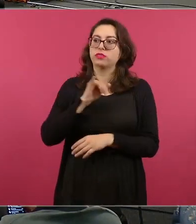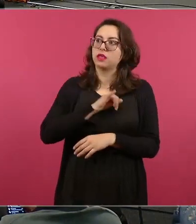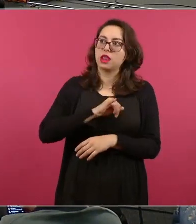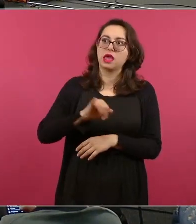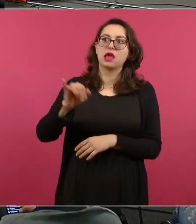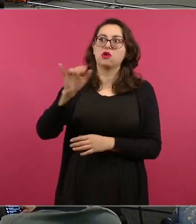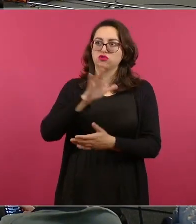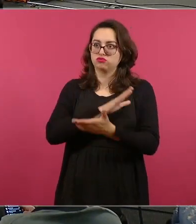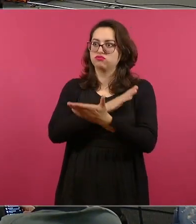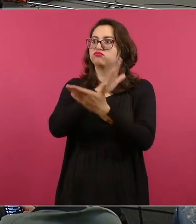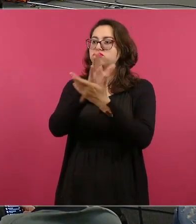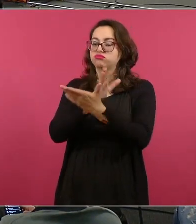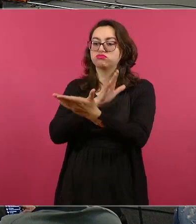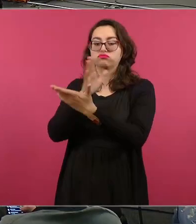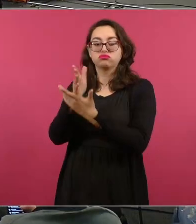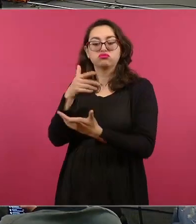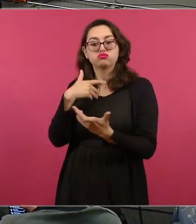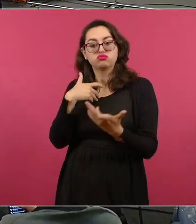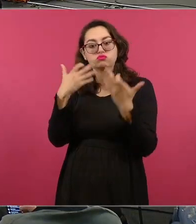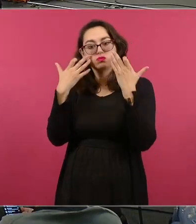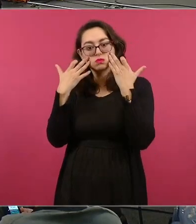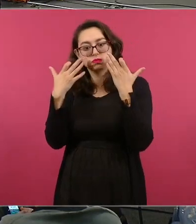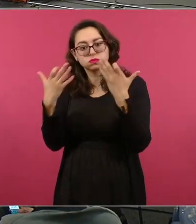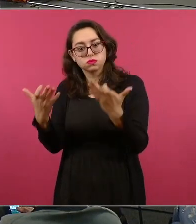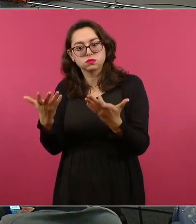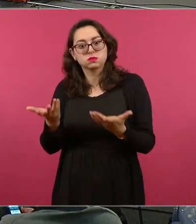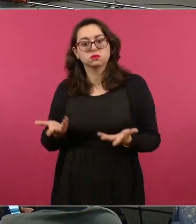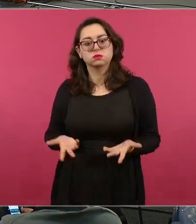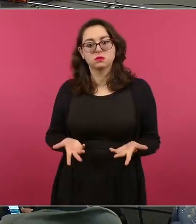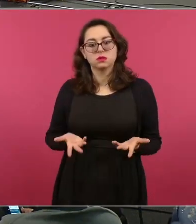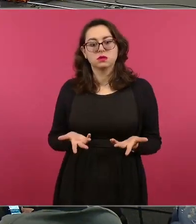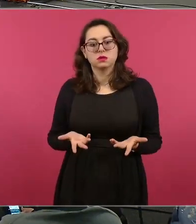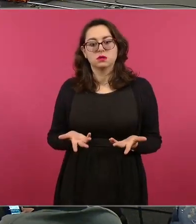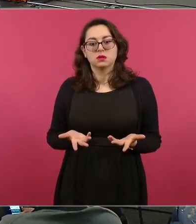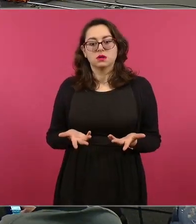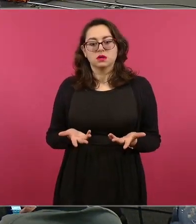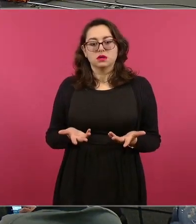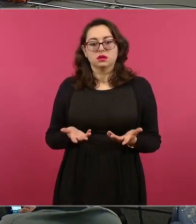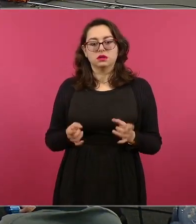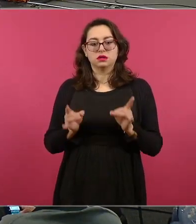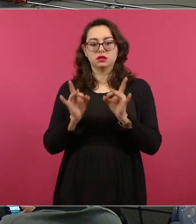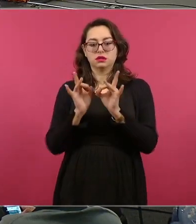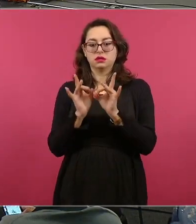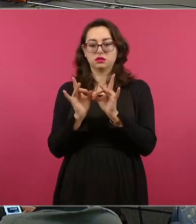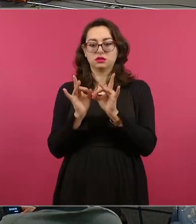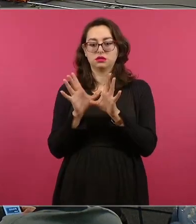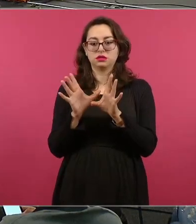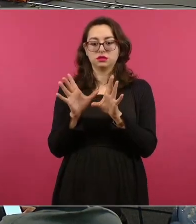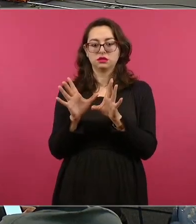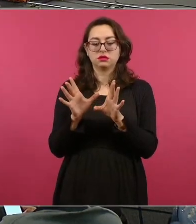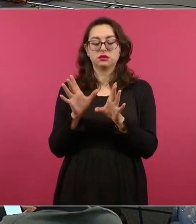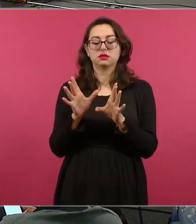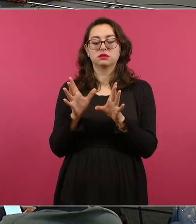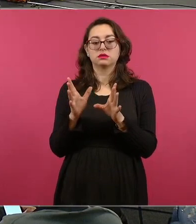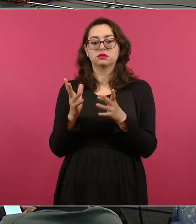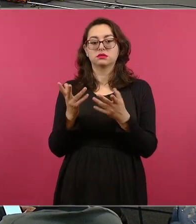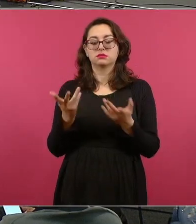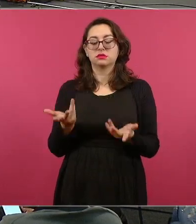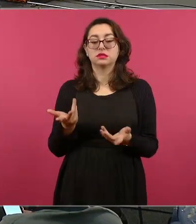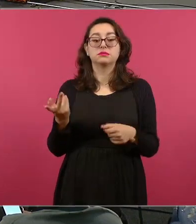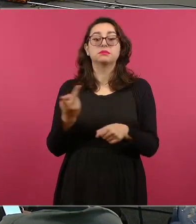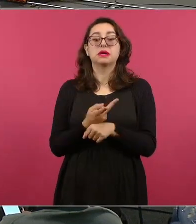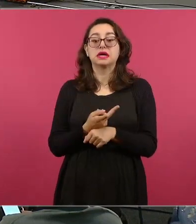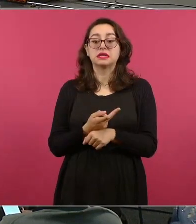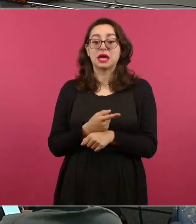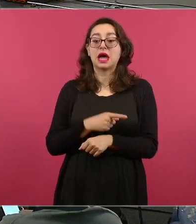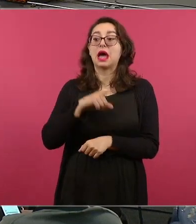yo lo he visto y me ha tocado también a mí, porque de repente, en Sinaloa municipio está mi tía abuela, la